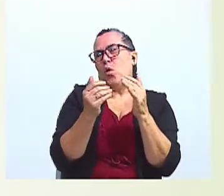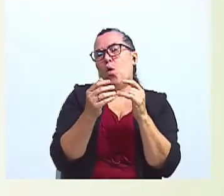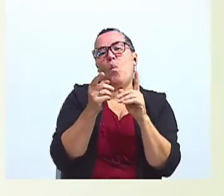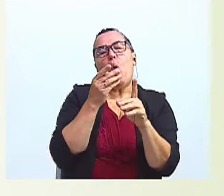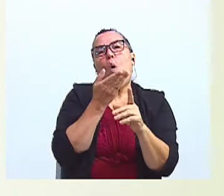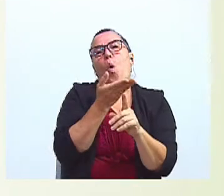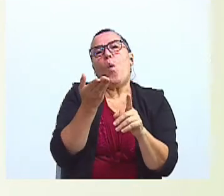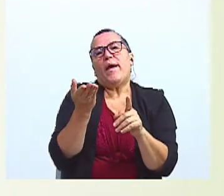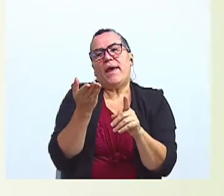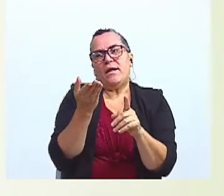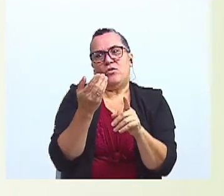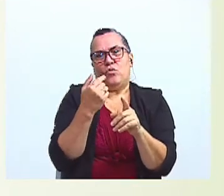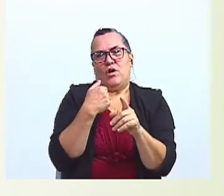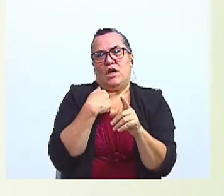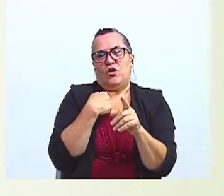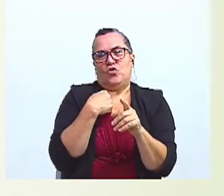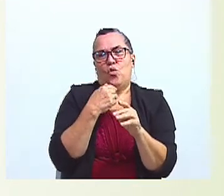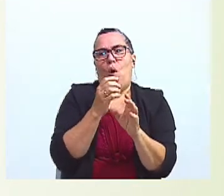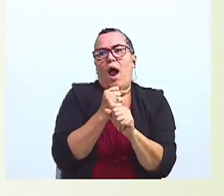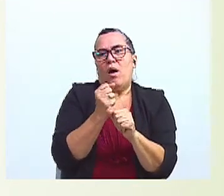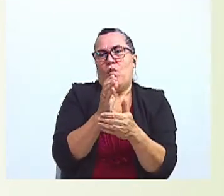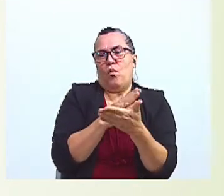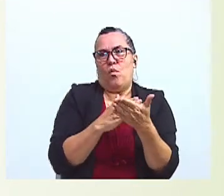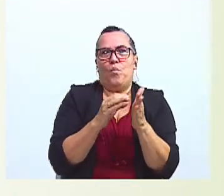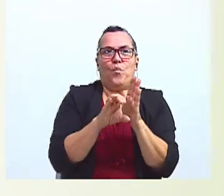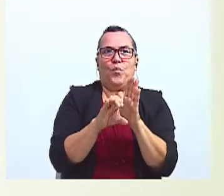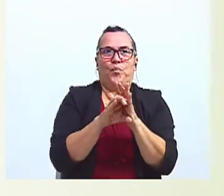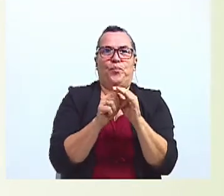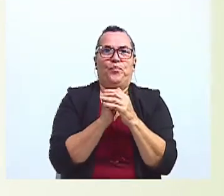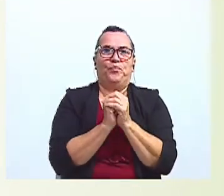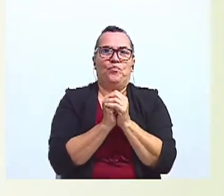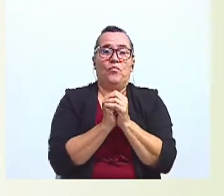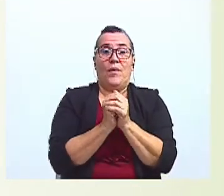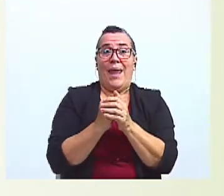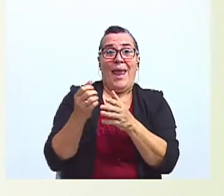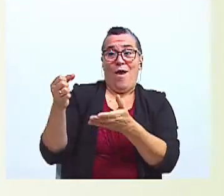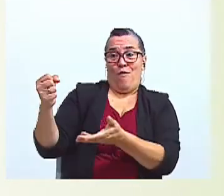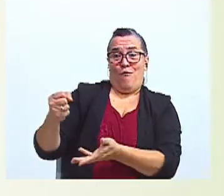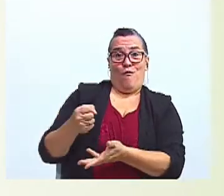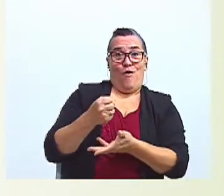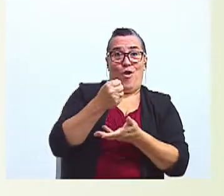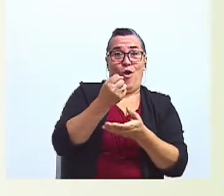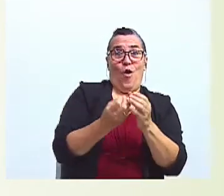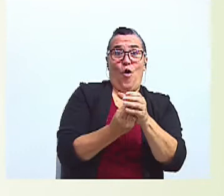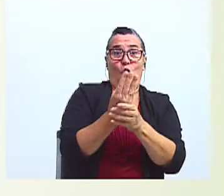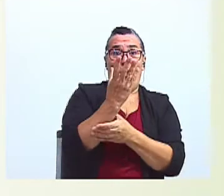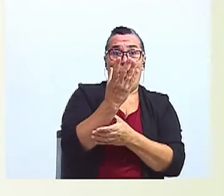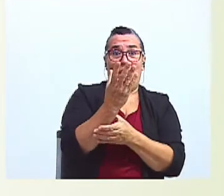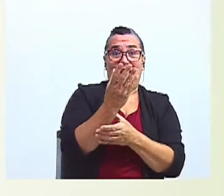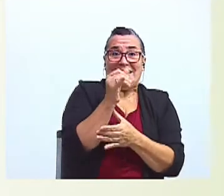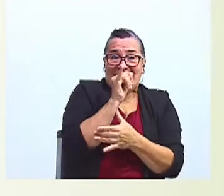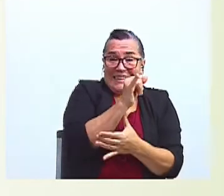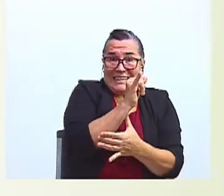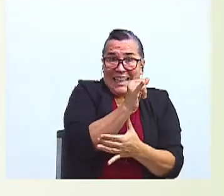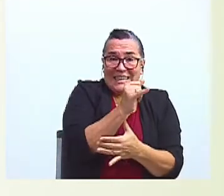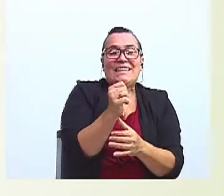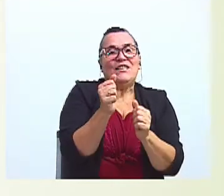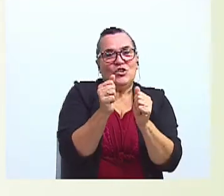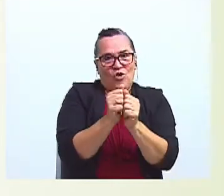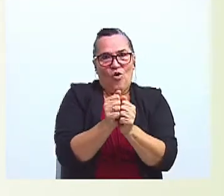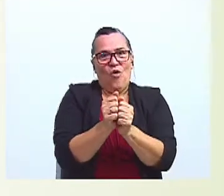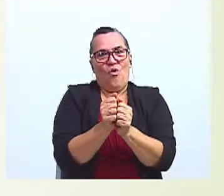objeto con el que yo voy a hacer algo. Por ejemplo, trajo las flores con las que